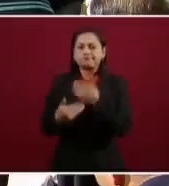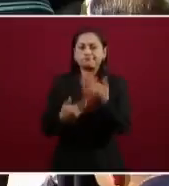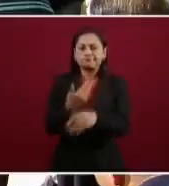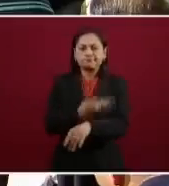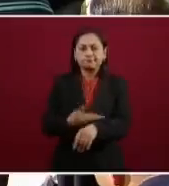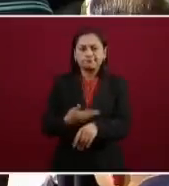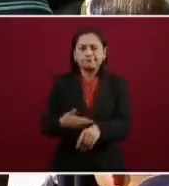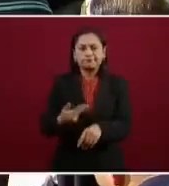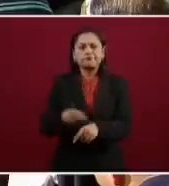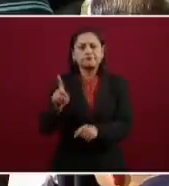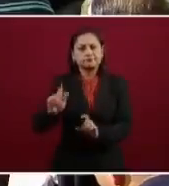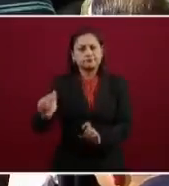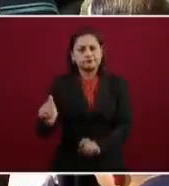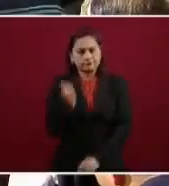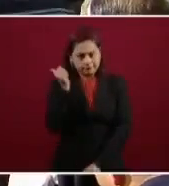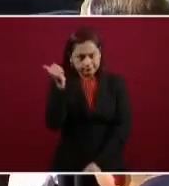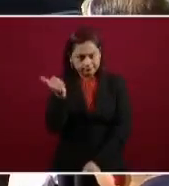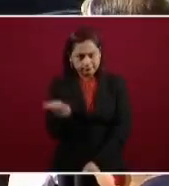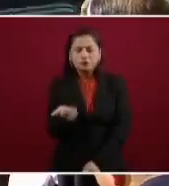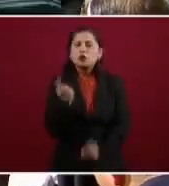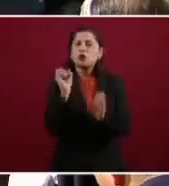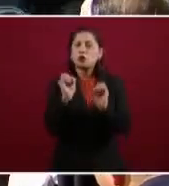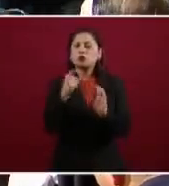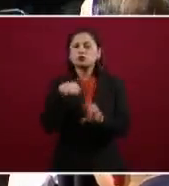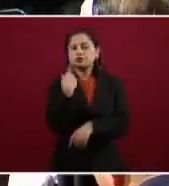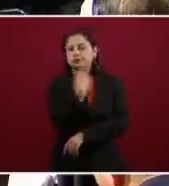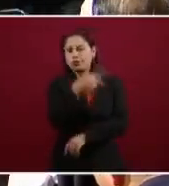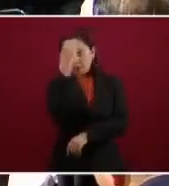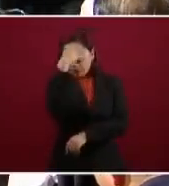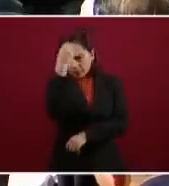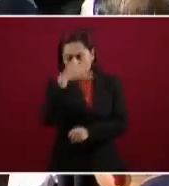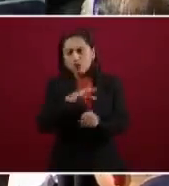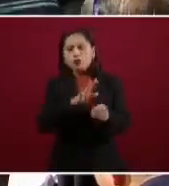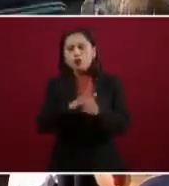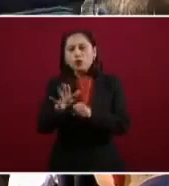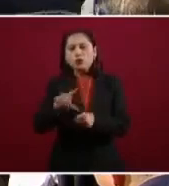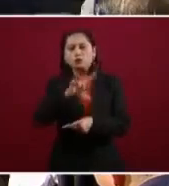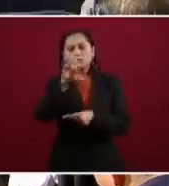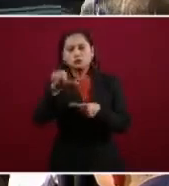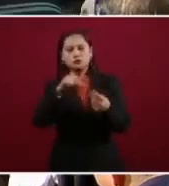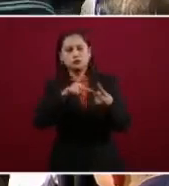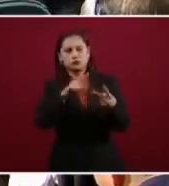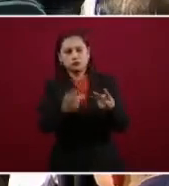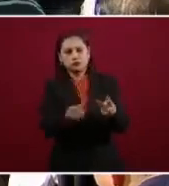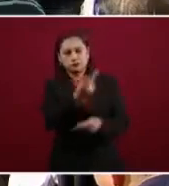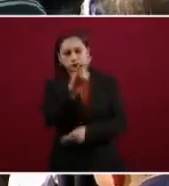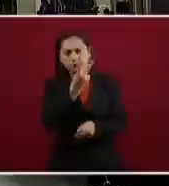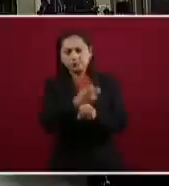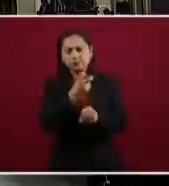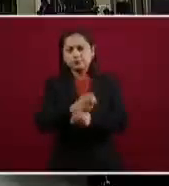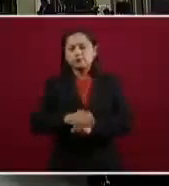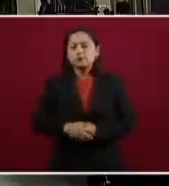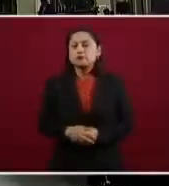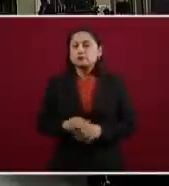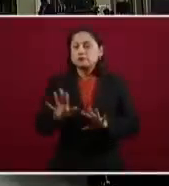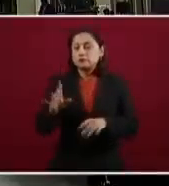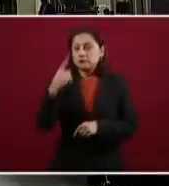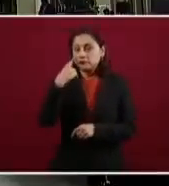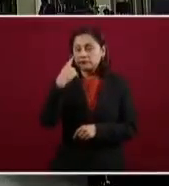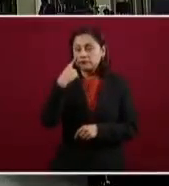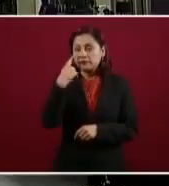ventajoso esta situación cuál sería su opinión y en un instante si me permite otra segunda pregunta bueno hay que